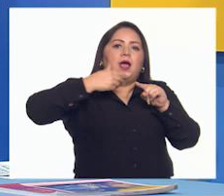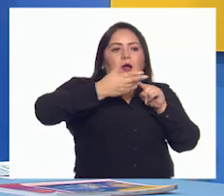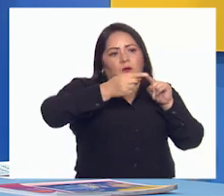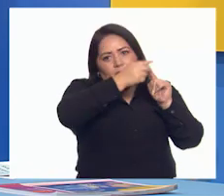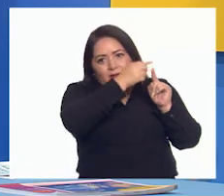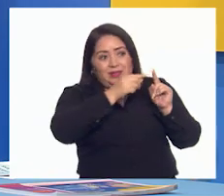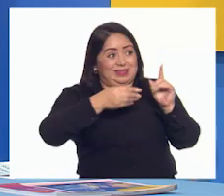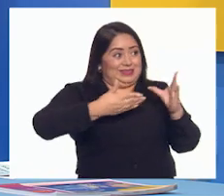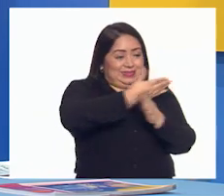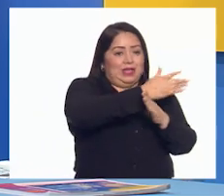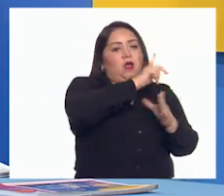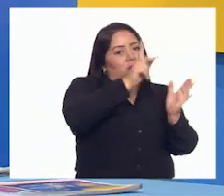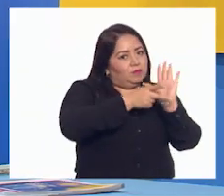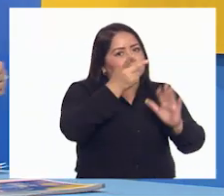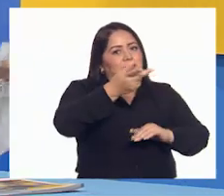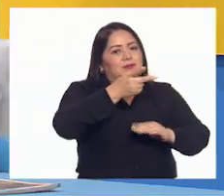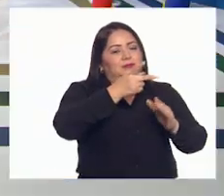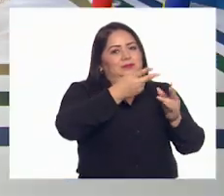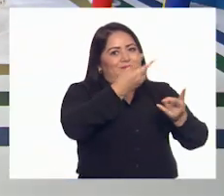de regreso.